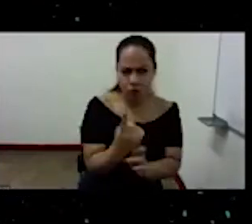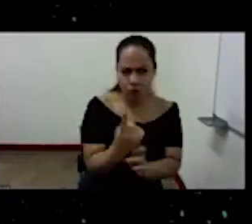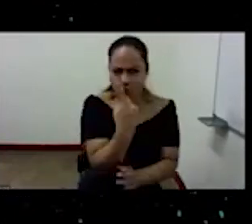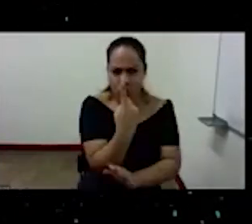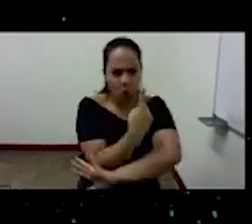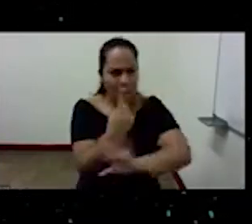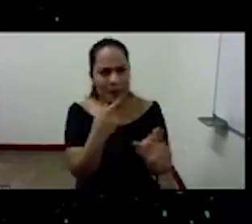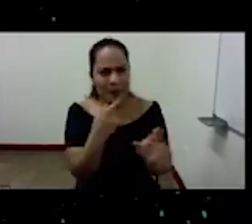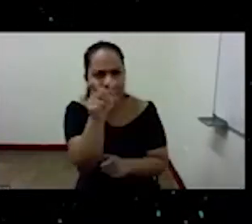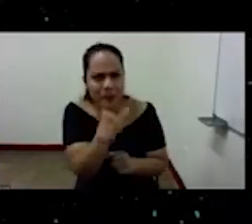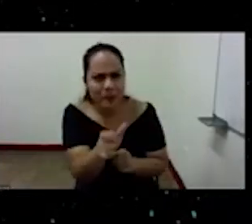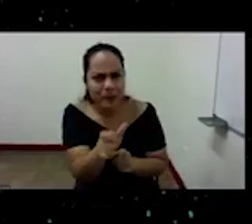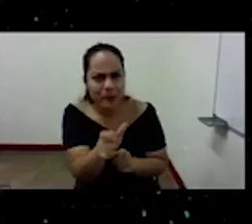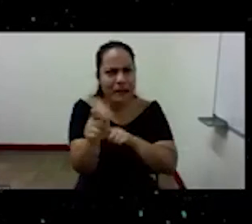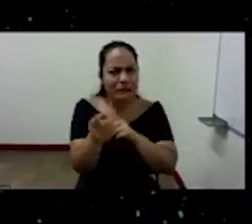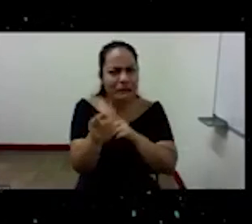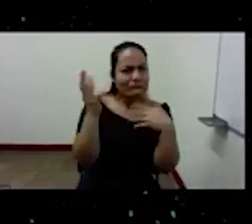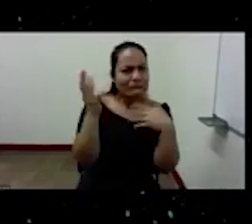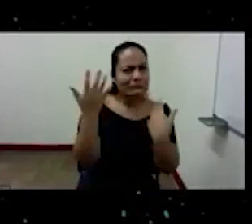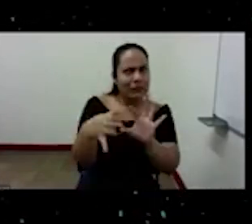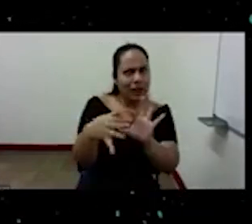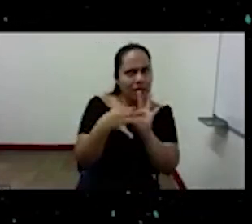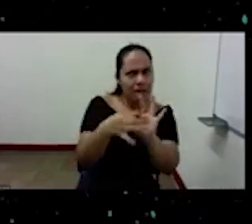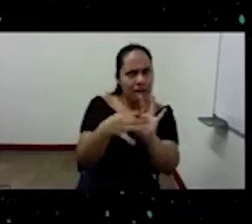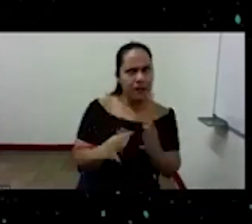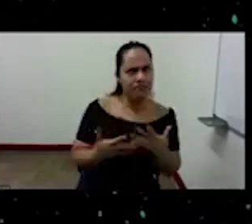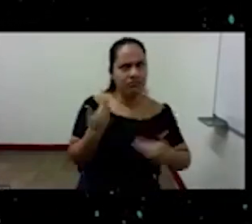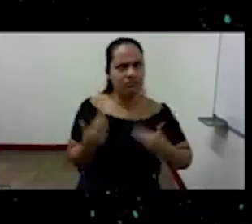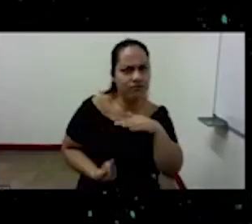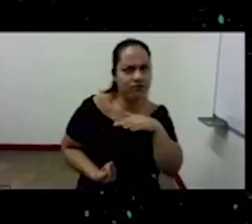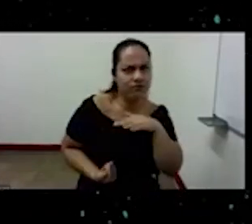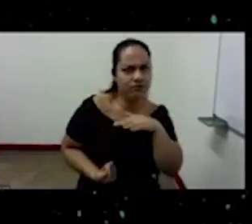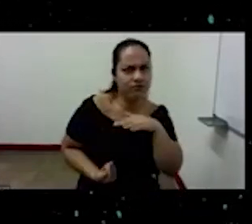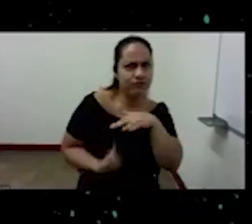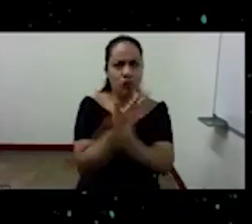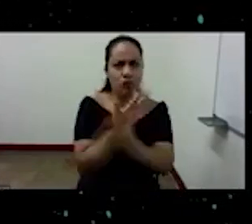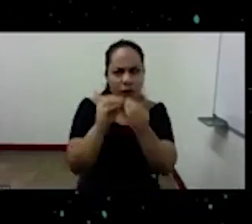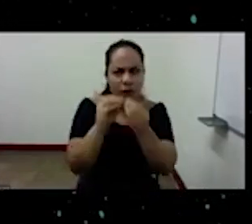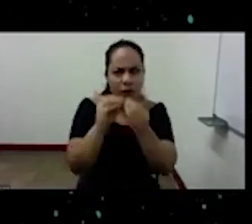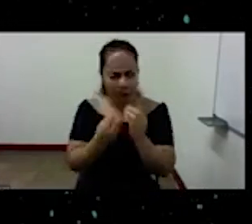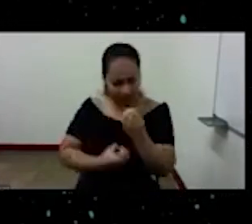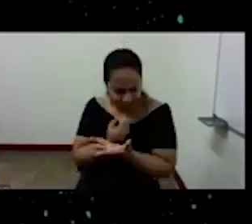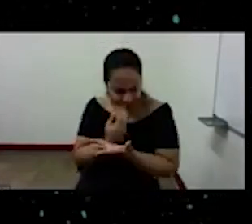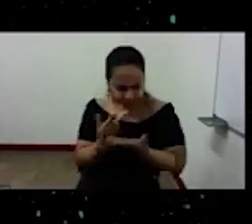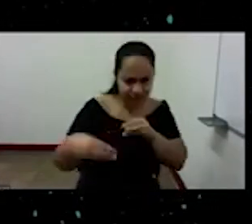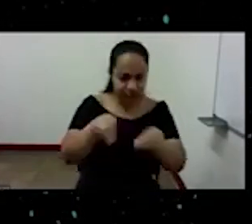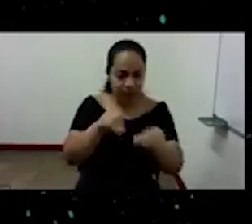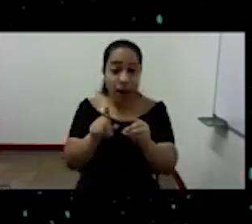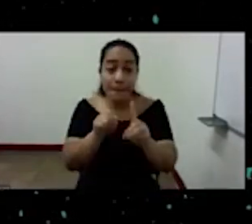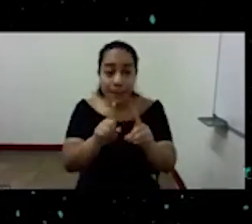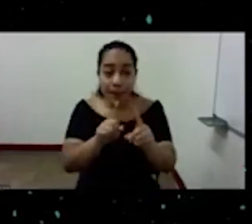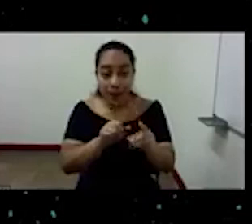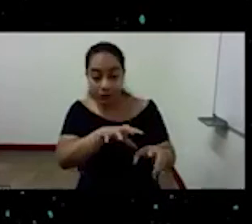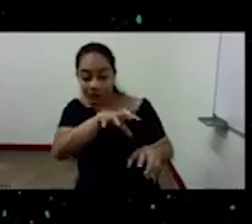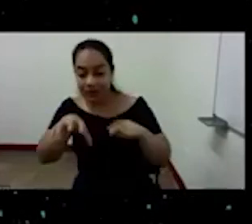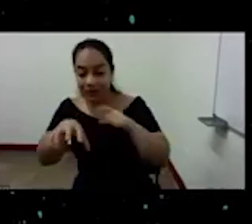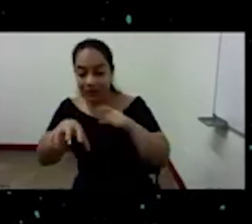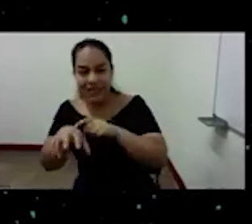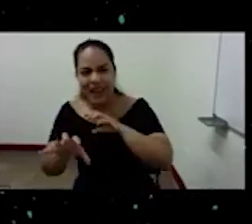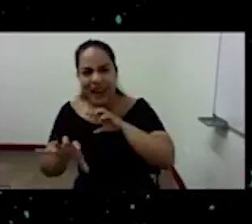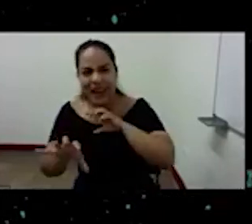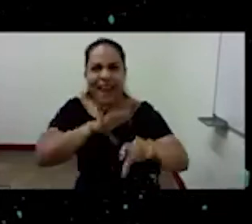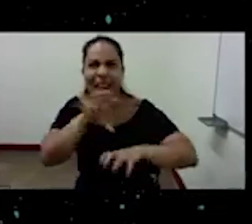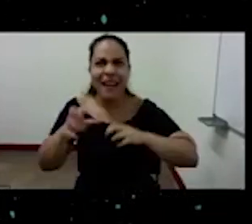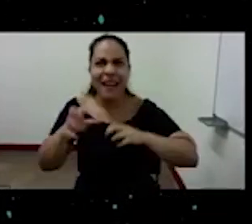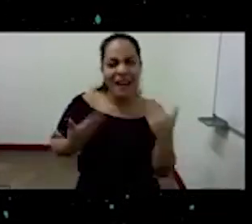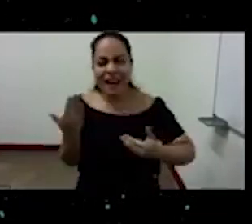realmente suscitar la felicidad liberadora en la apariencia transfigurada, mientras que, al grito de la alegría